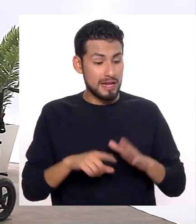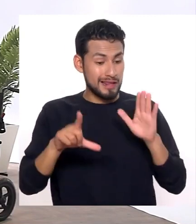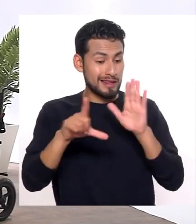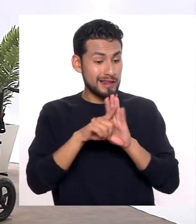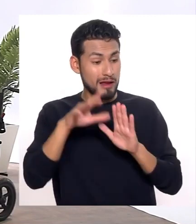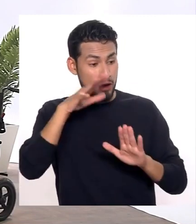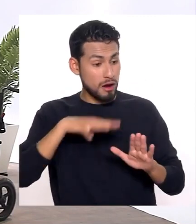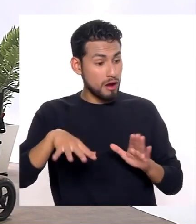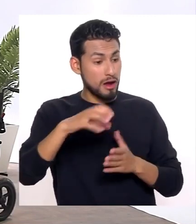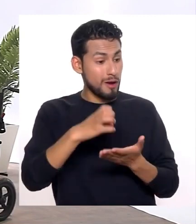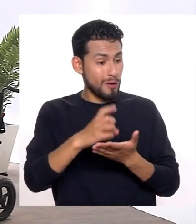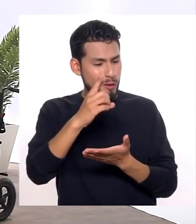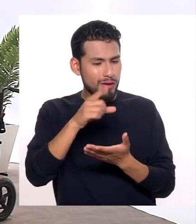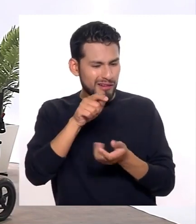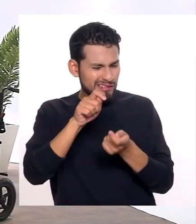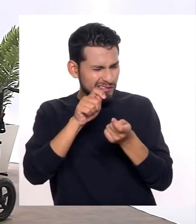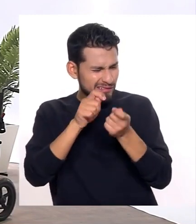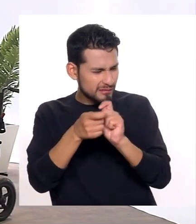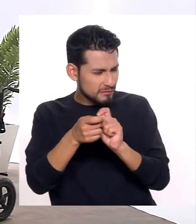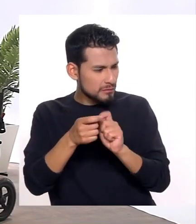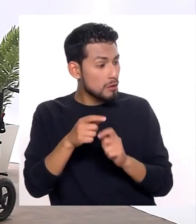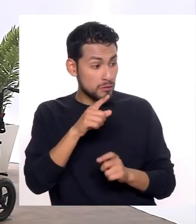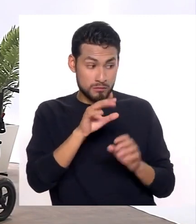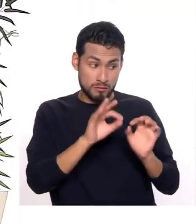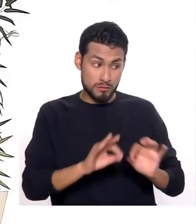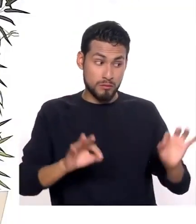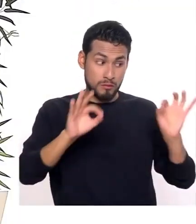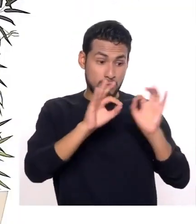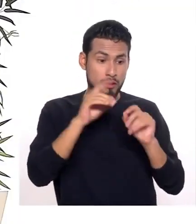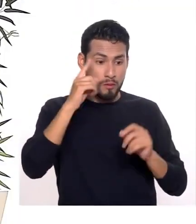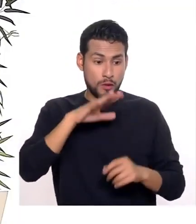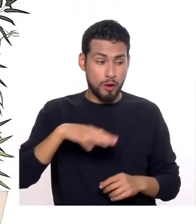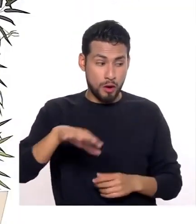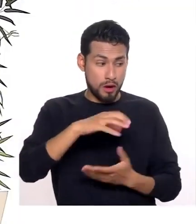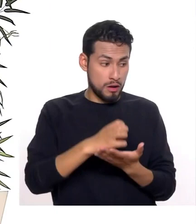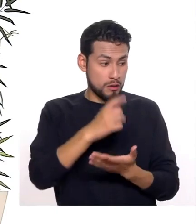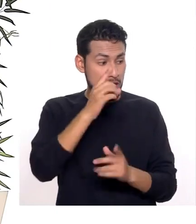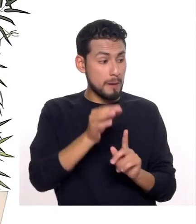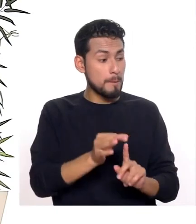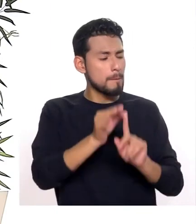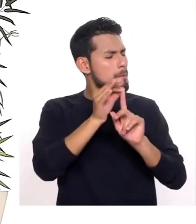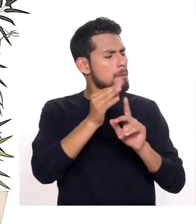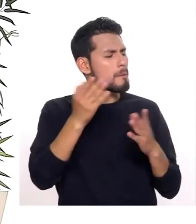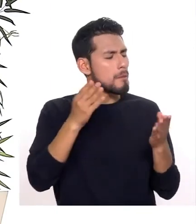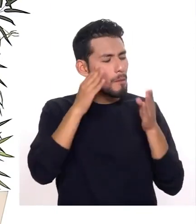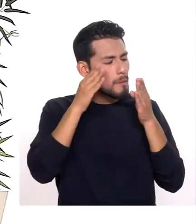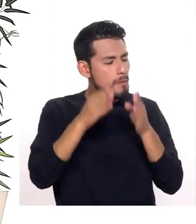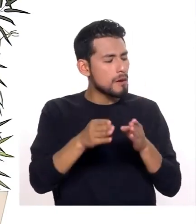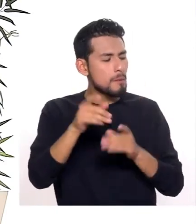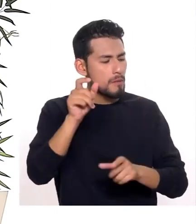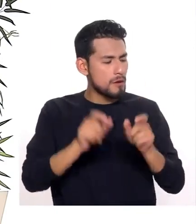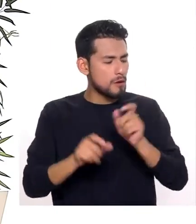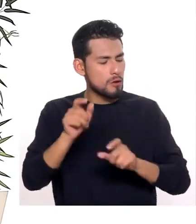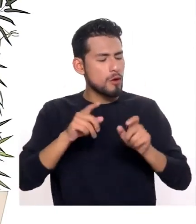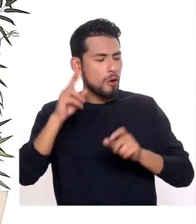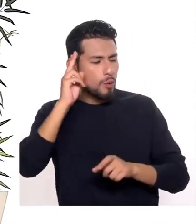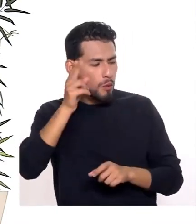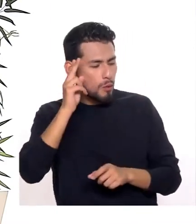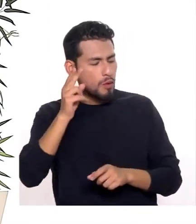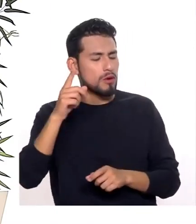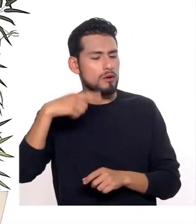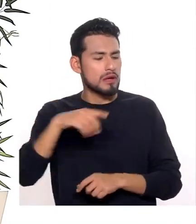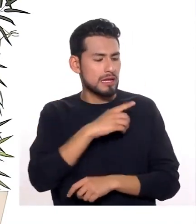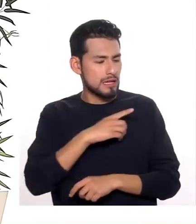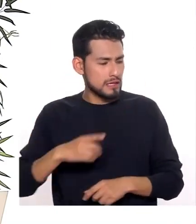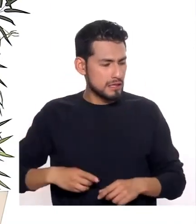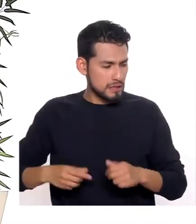la Ley General de Educación. Este decreto es muy importante para toda la educación, especialmente para aquellos maestros,